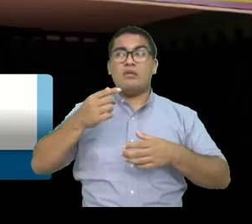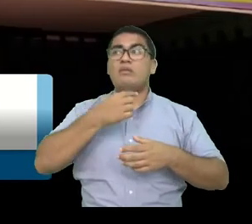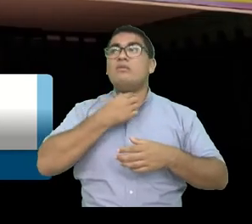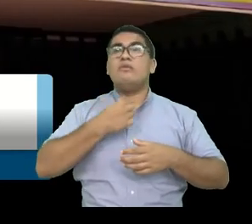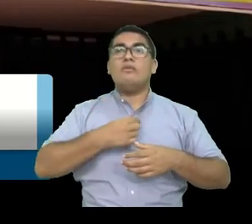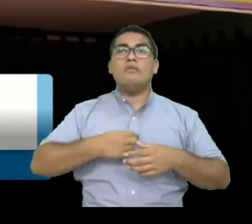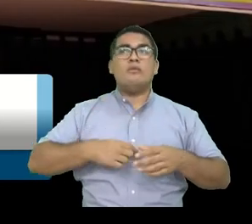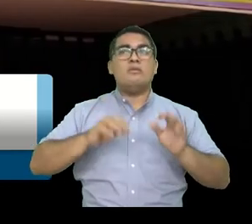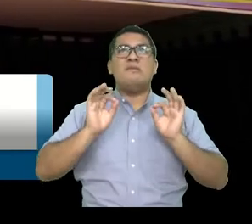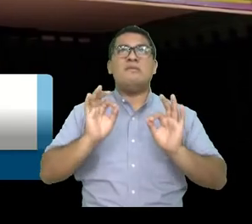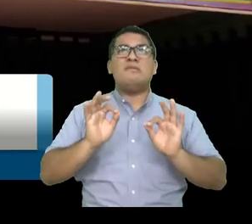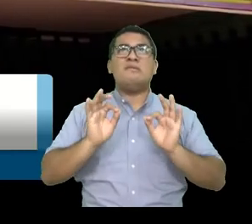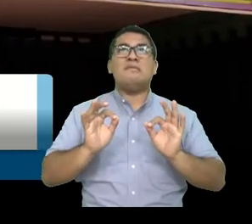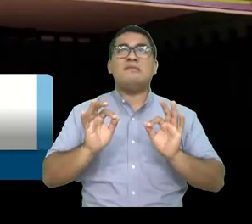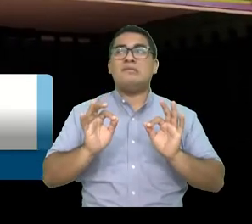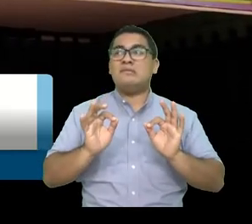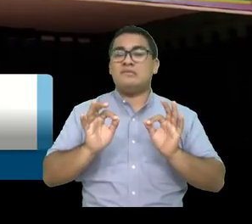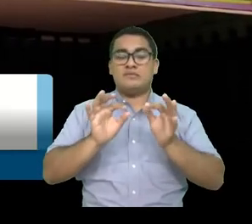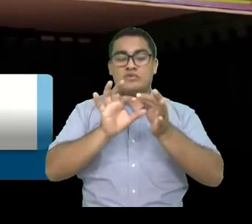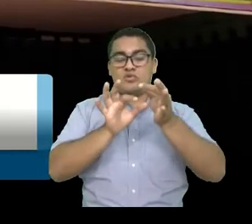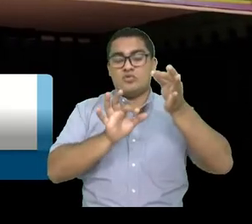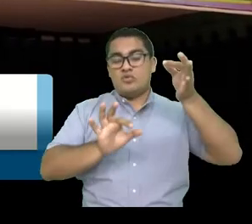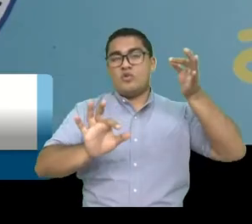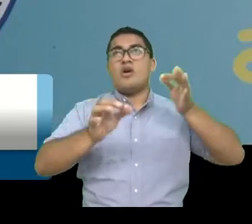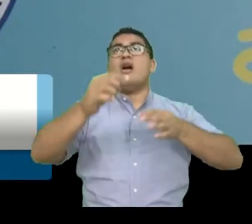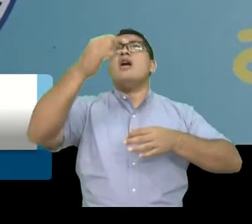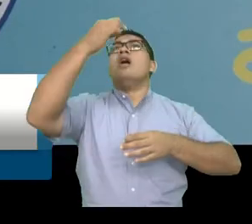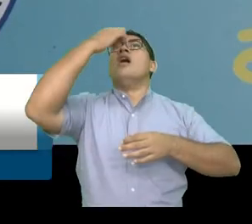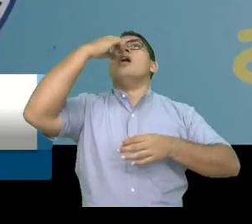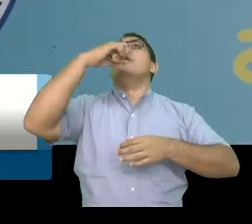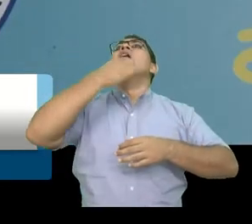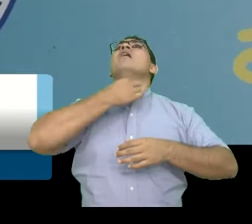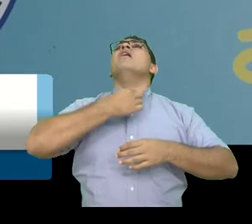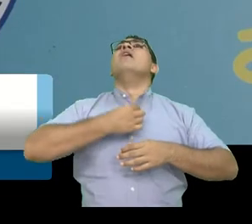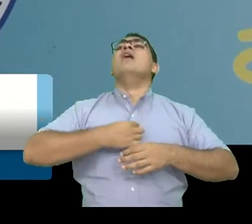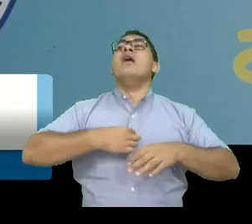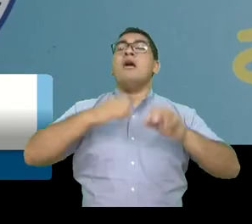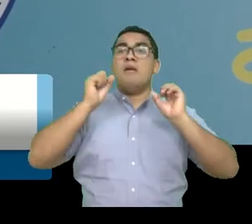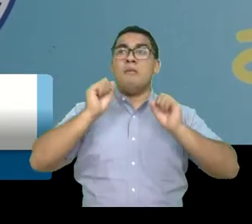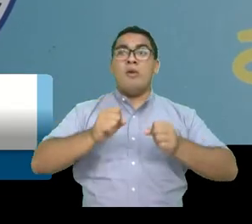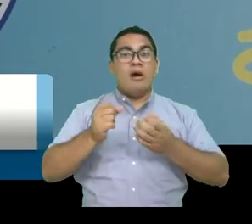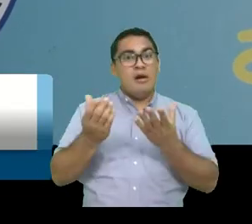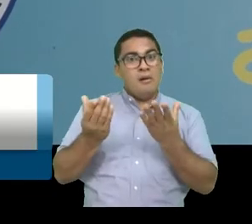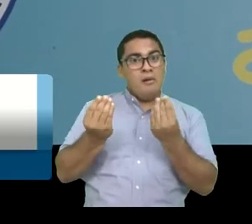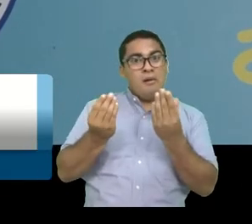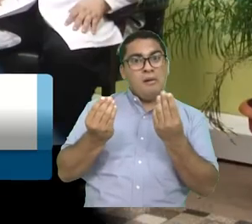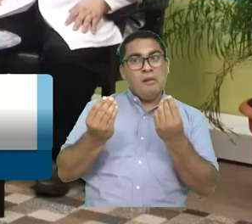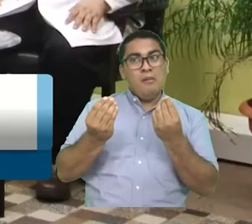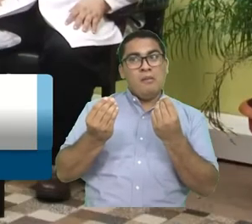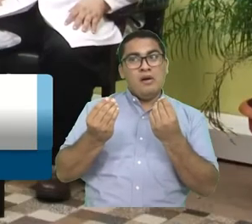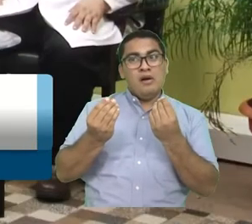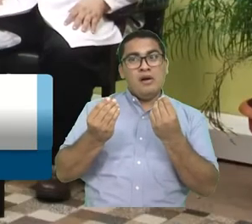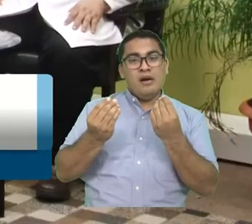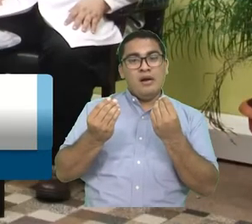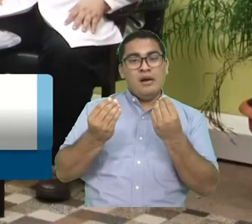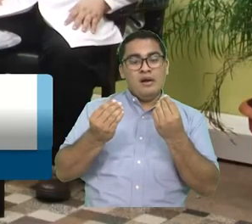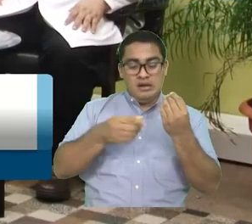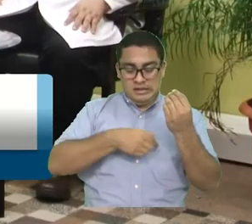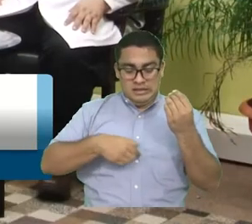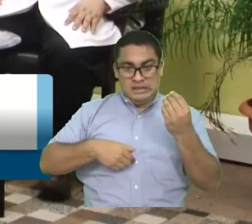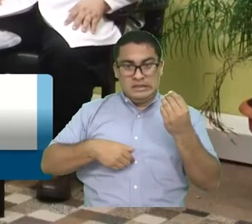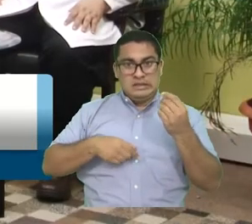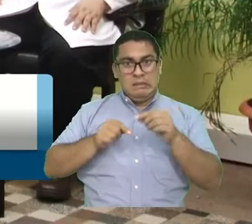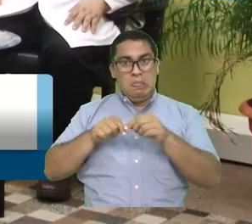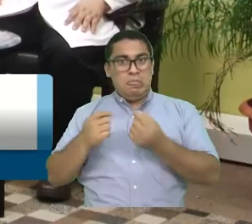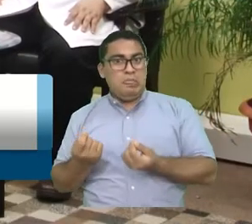Sí. Como miro que entra un tubo, entonces algunas personas deben pensar y deben tener el temor. Claro. Ah, no, me va a hincar otro, me va a afectar otro